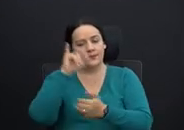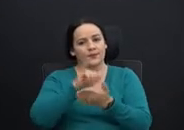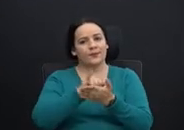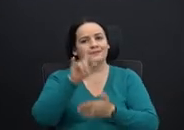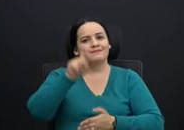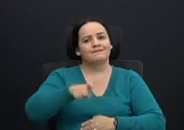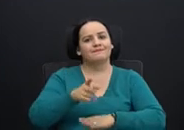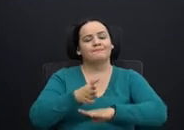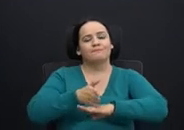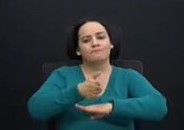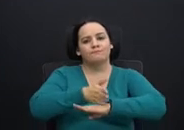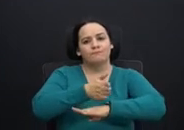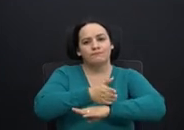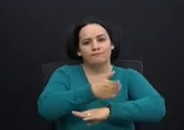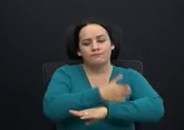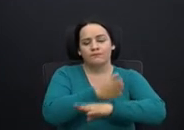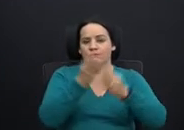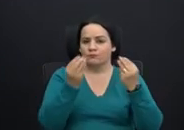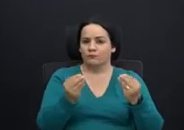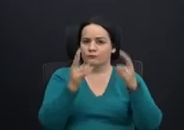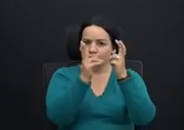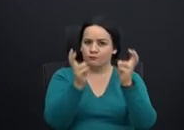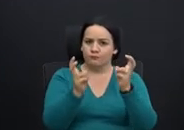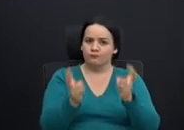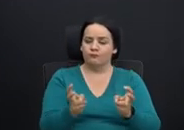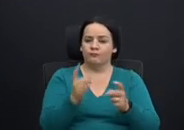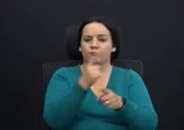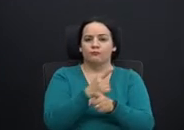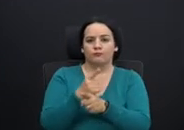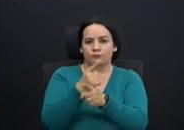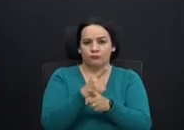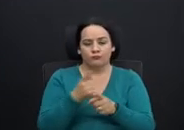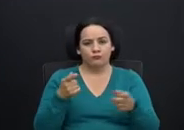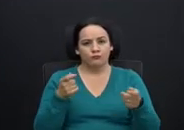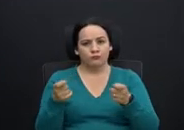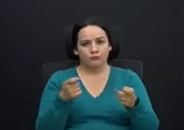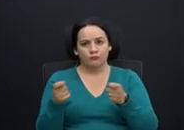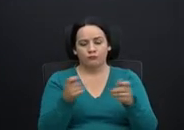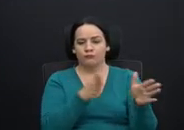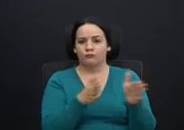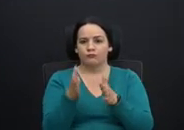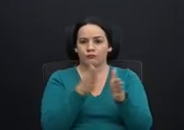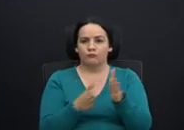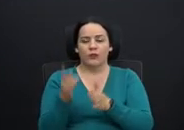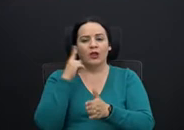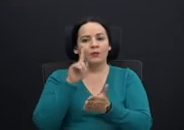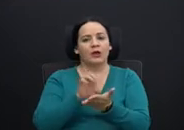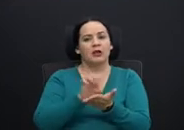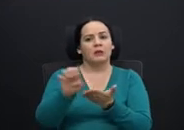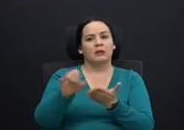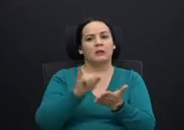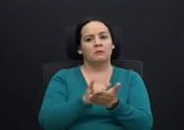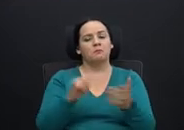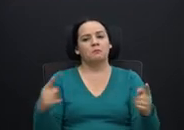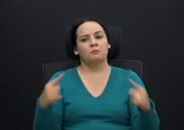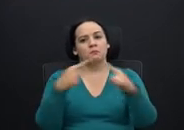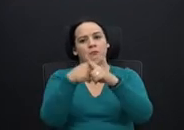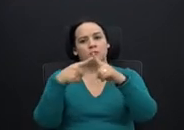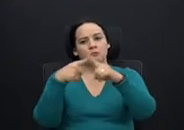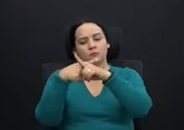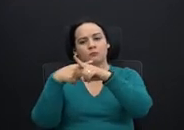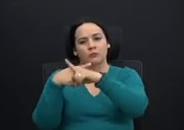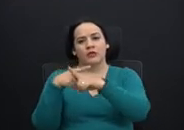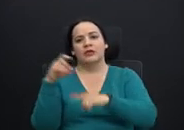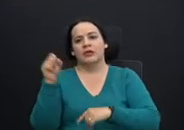que mejorar muchísimo temas de regulación y de planificación para evitar esos conflictos que